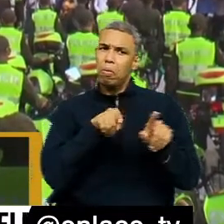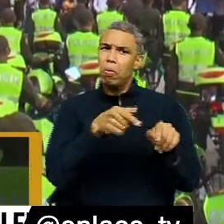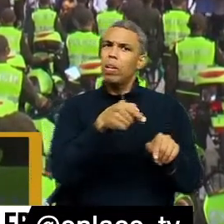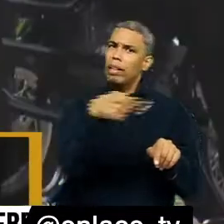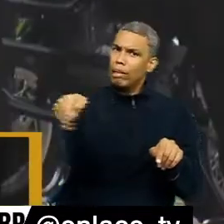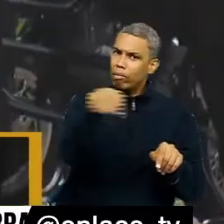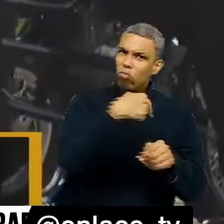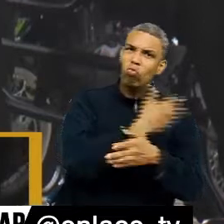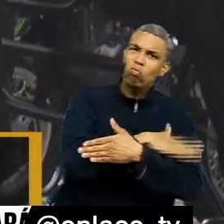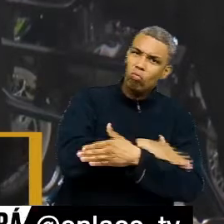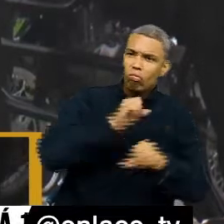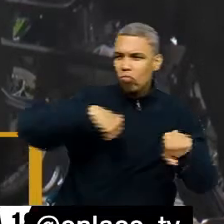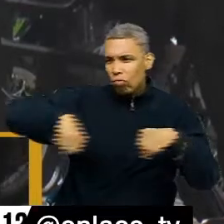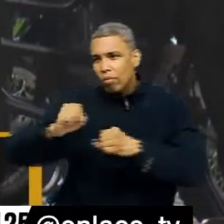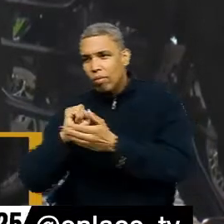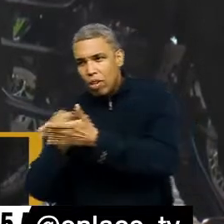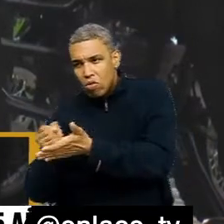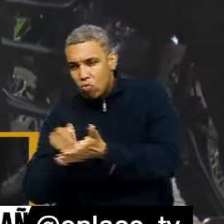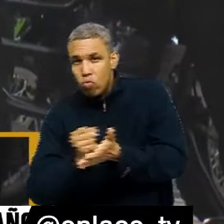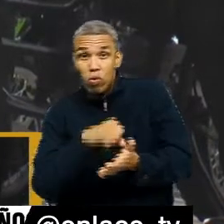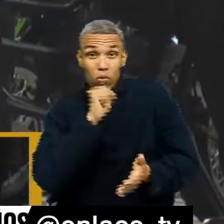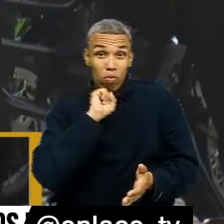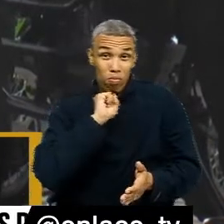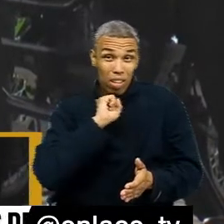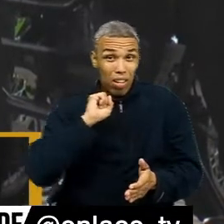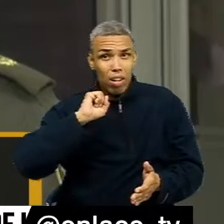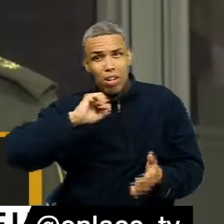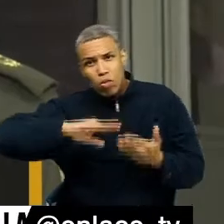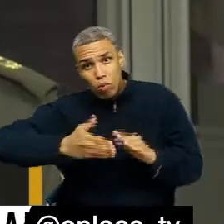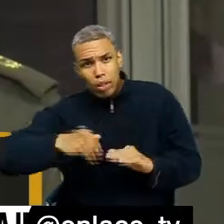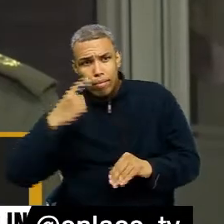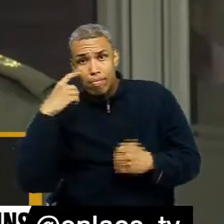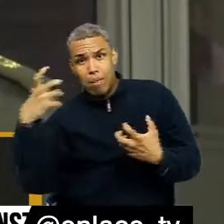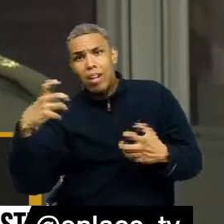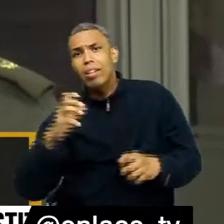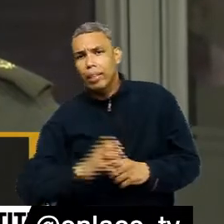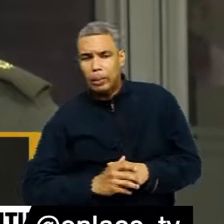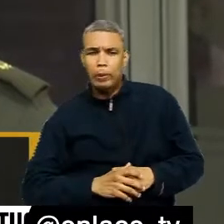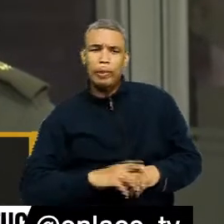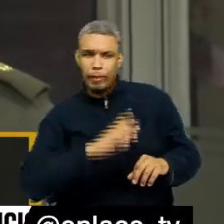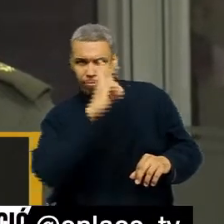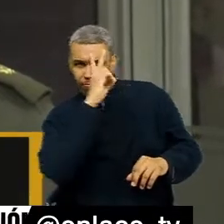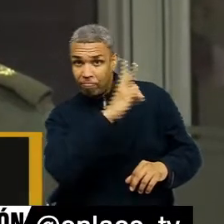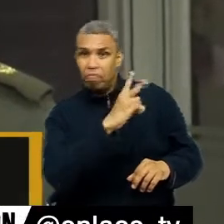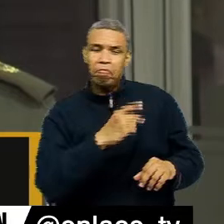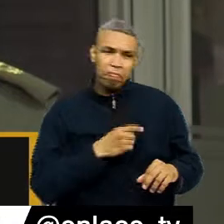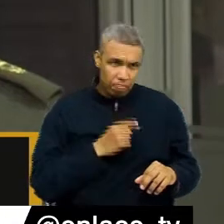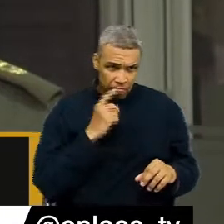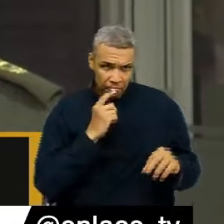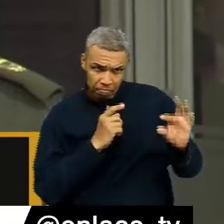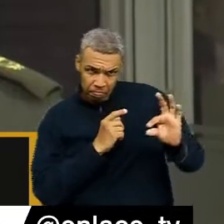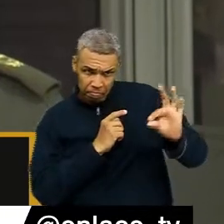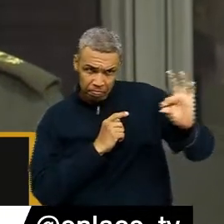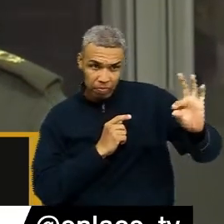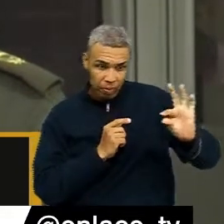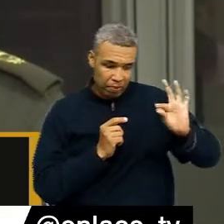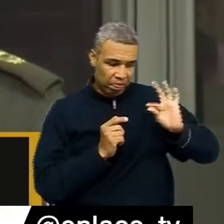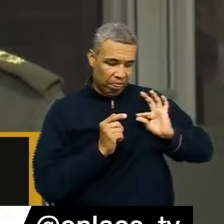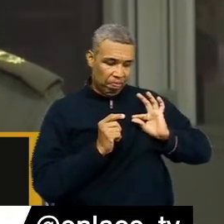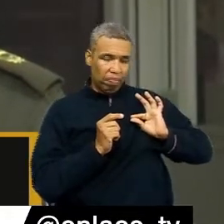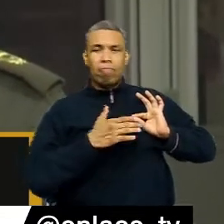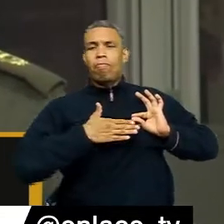Medio. Posteriormente, el día sábado, el 5, que es el día propio del cumpleaños,